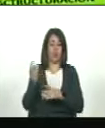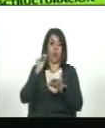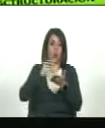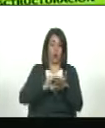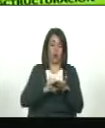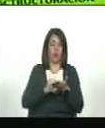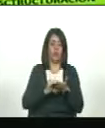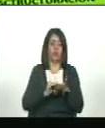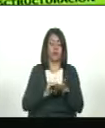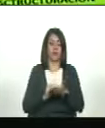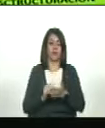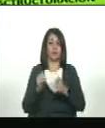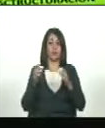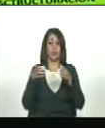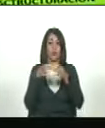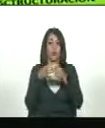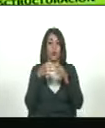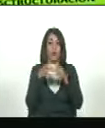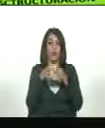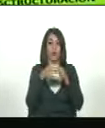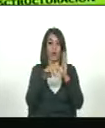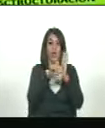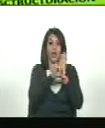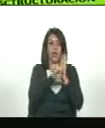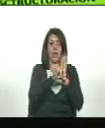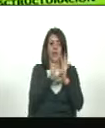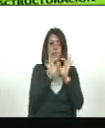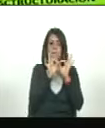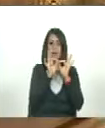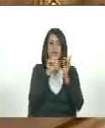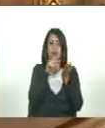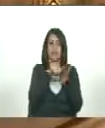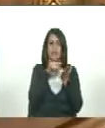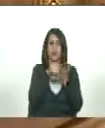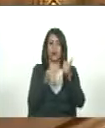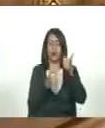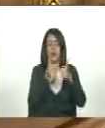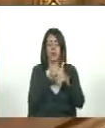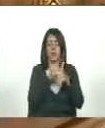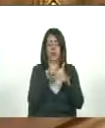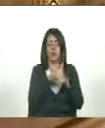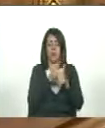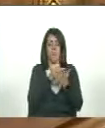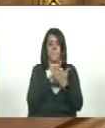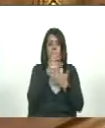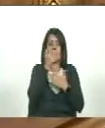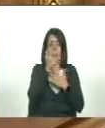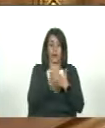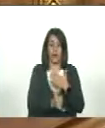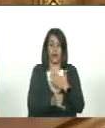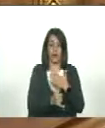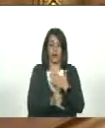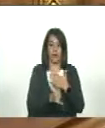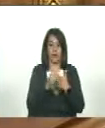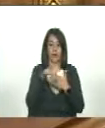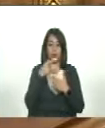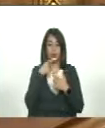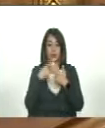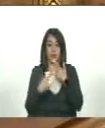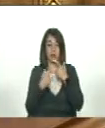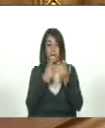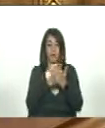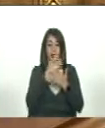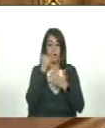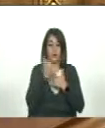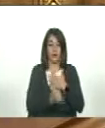de la exposición. Los componentes que tiene la Ley Especial de Endeudamiento. En primera instancia, los proyectos. Cuando hablamos de